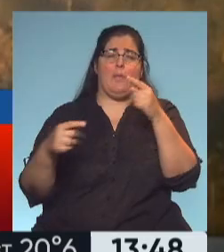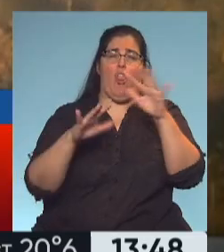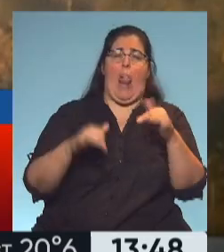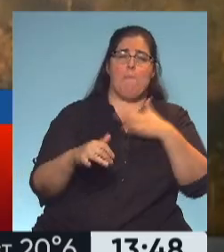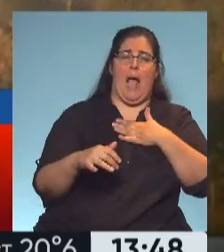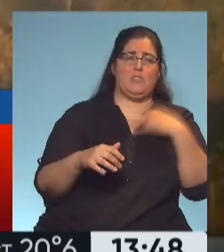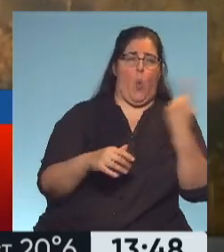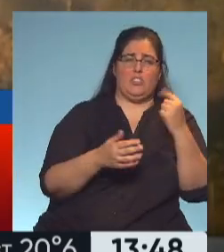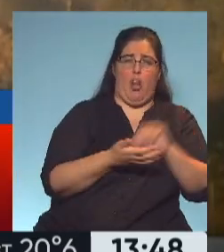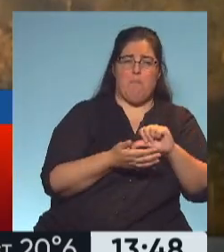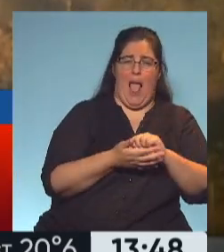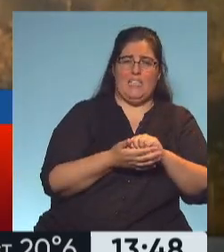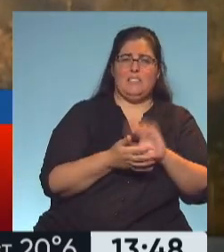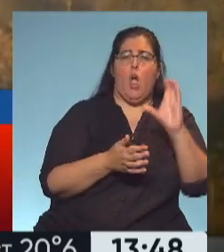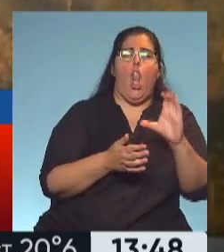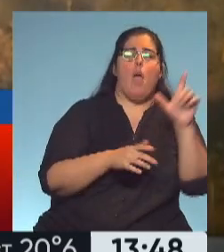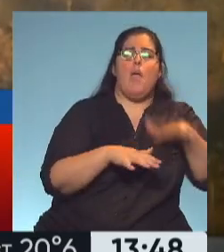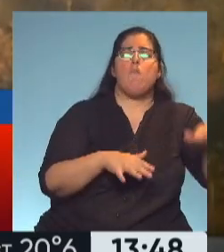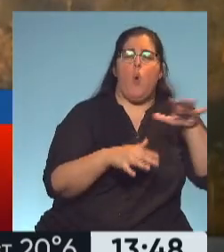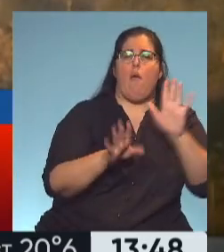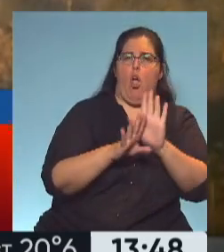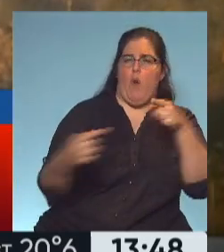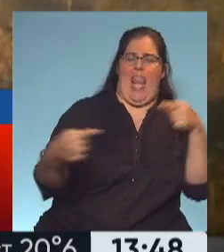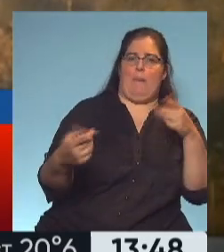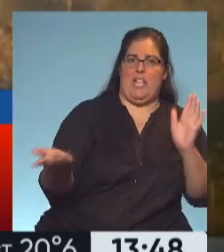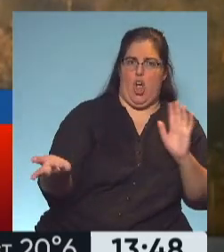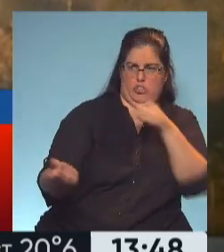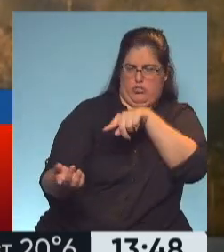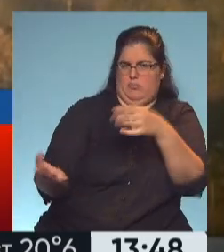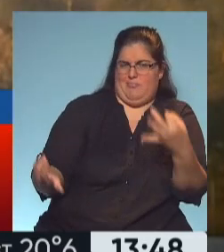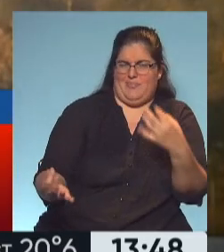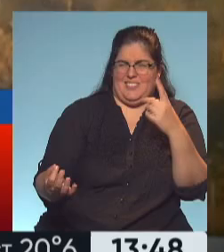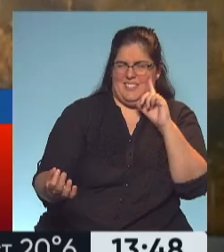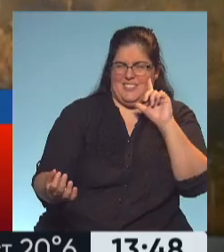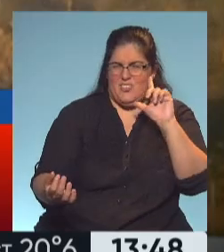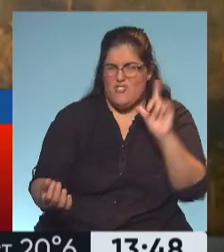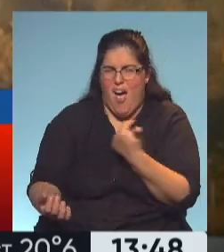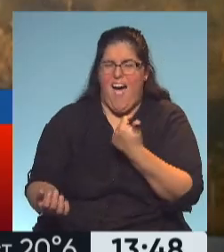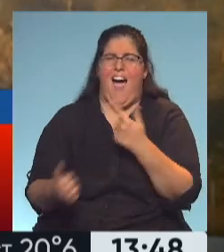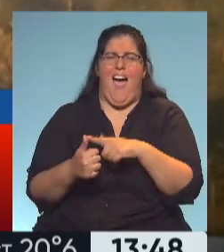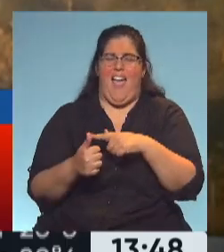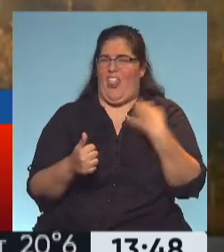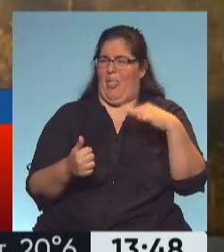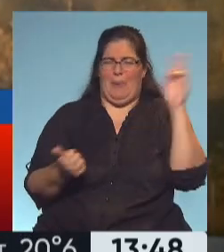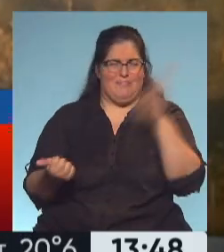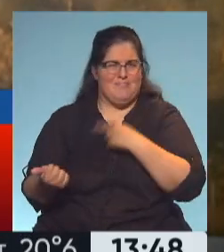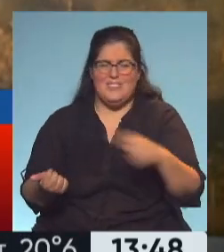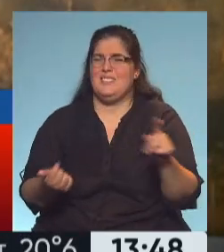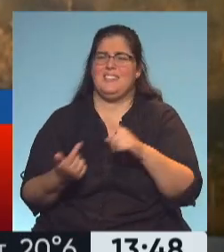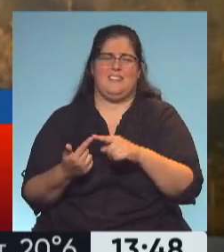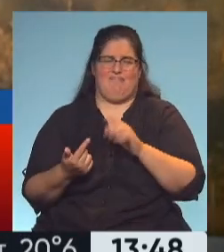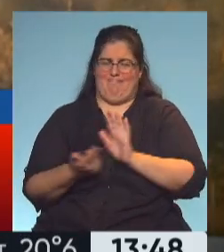los enemigos del pueblo colombiano. Es absurdo, es injustificable, es reprochable, es censurable